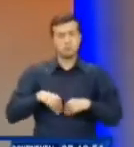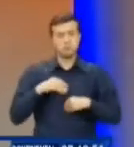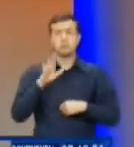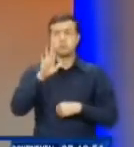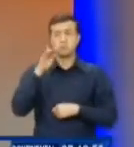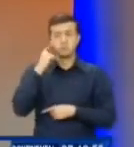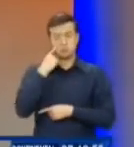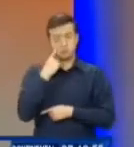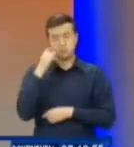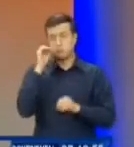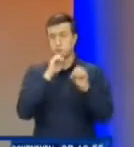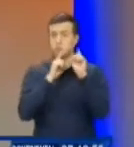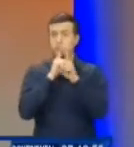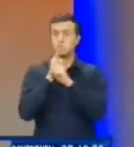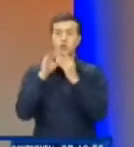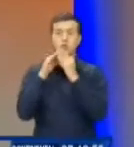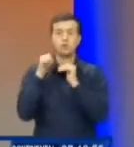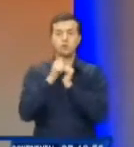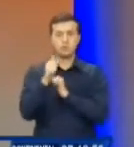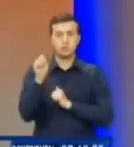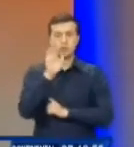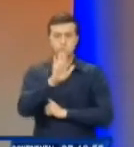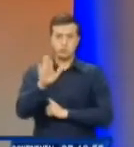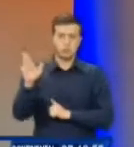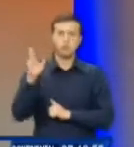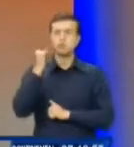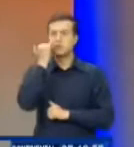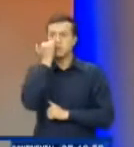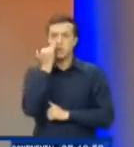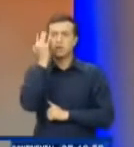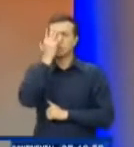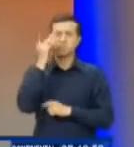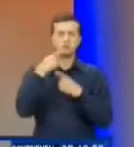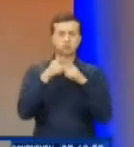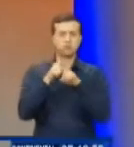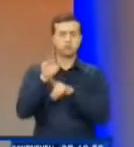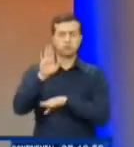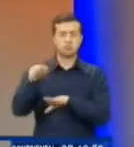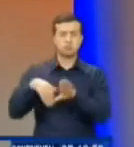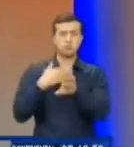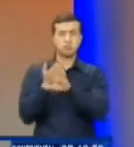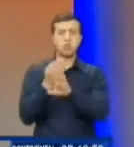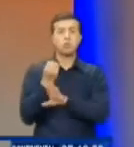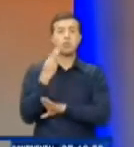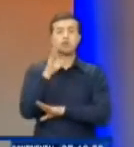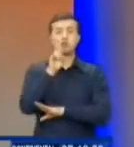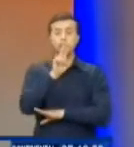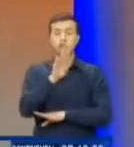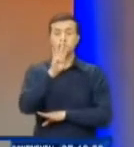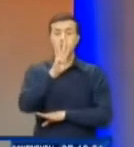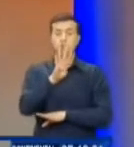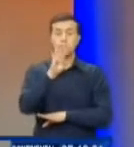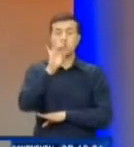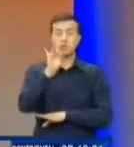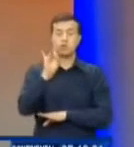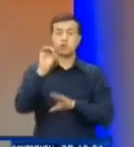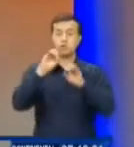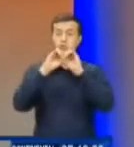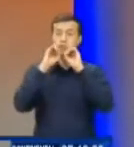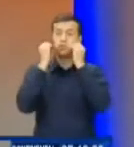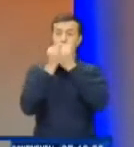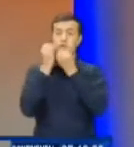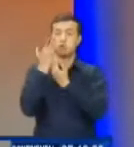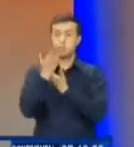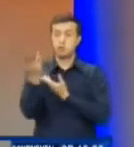las observaciones que las comunidades pueblos y nacionalidades han planteado hay alrededor de 248 organizaciones